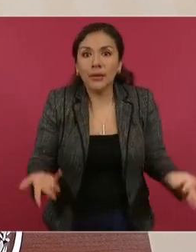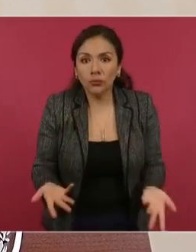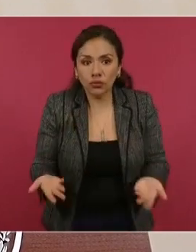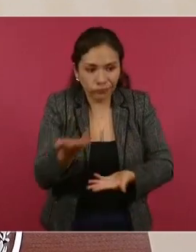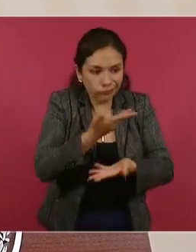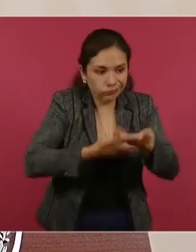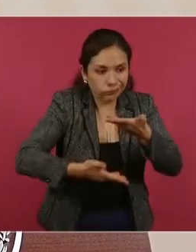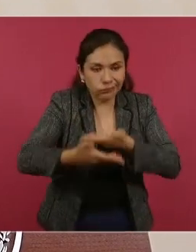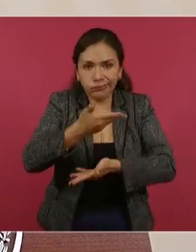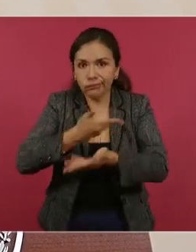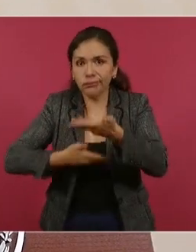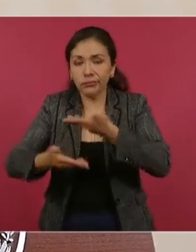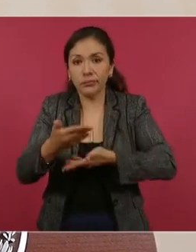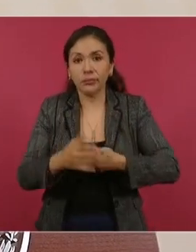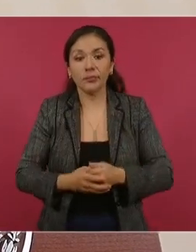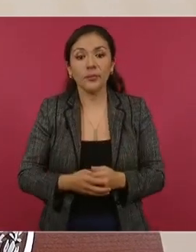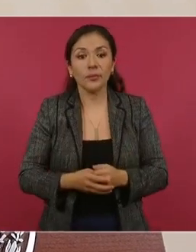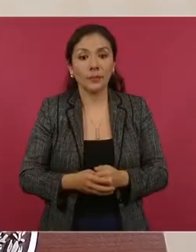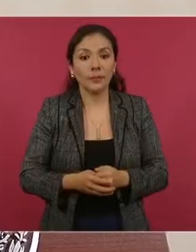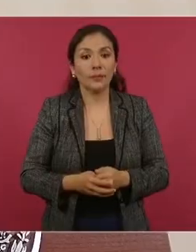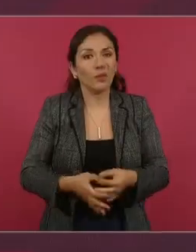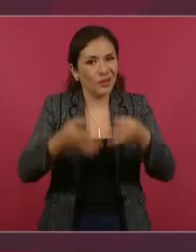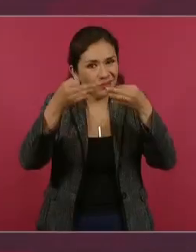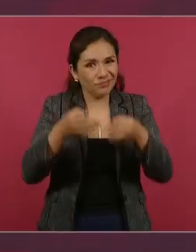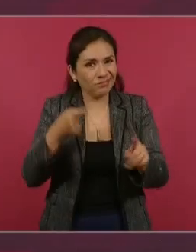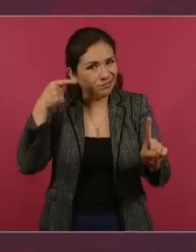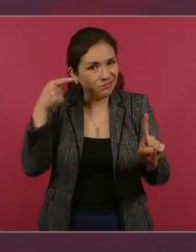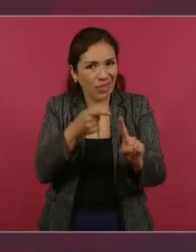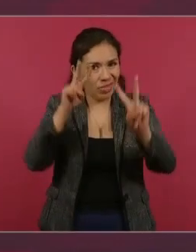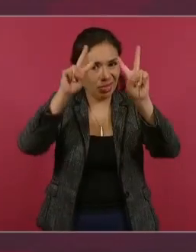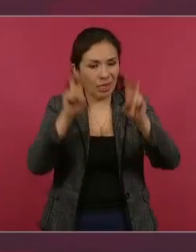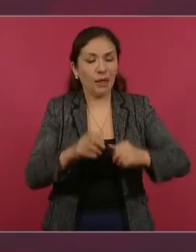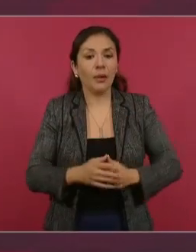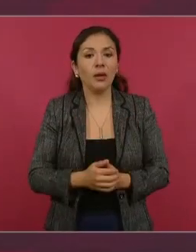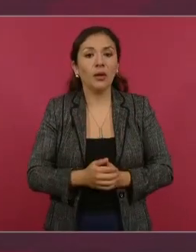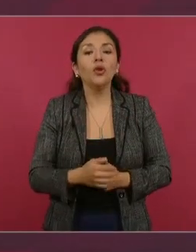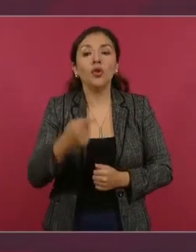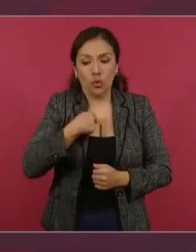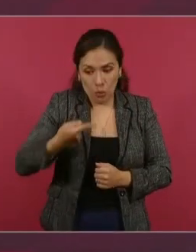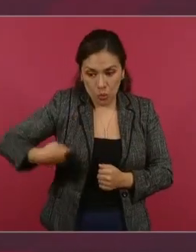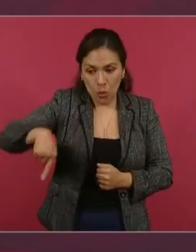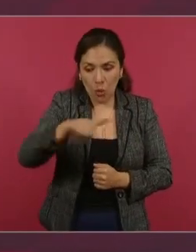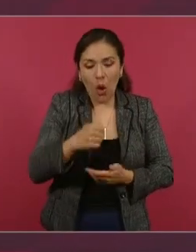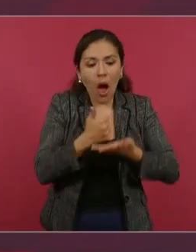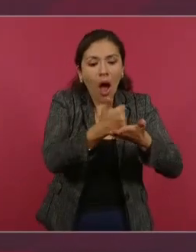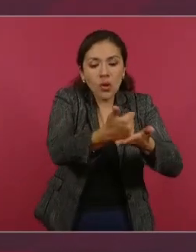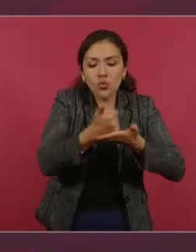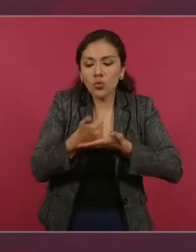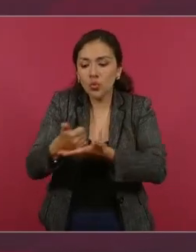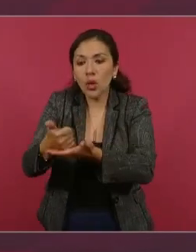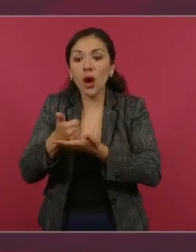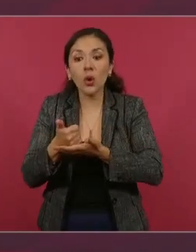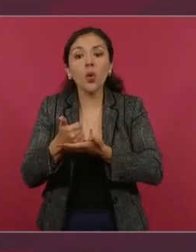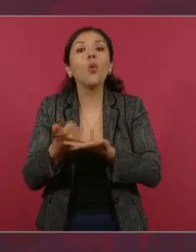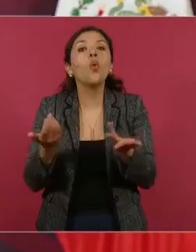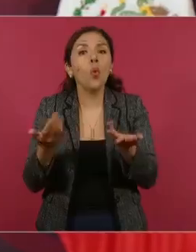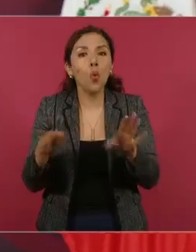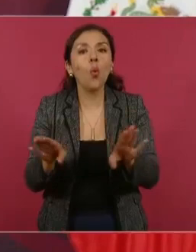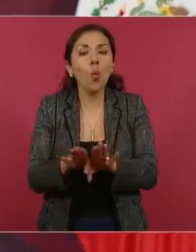De manera muy concreta, ¿cómo nos ayudamos? ¿Y